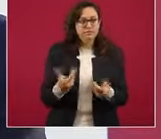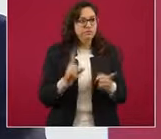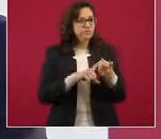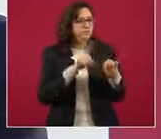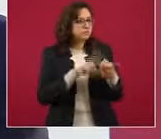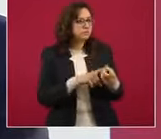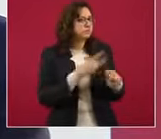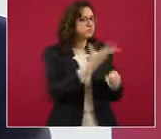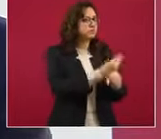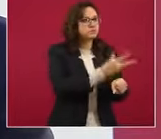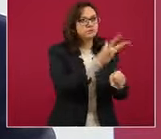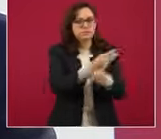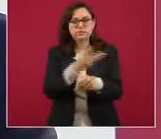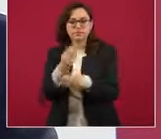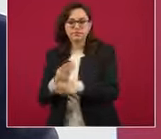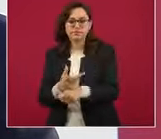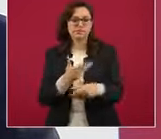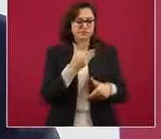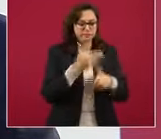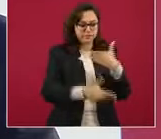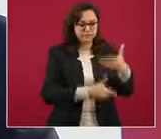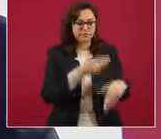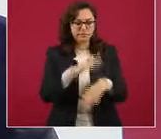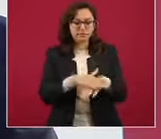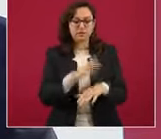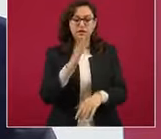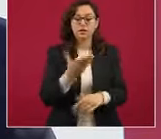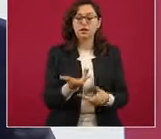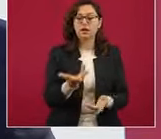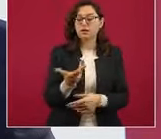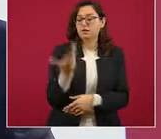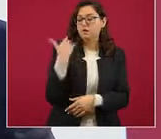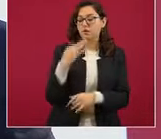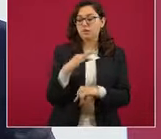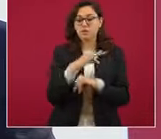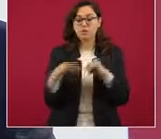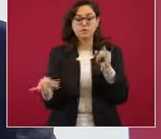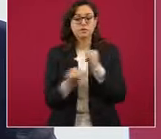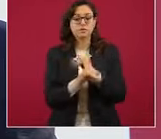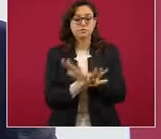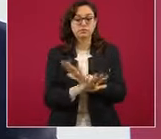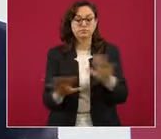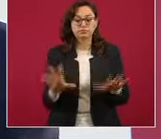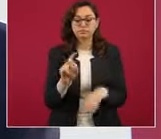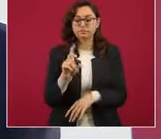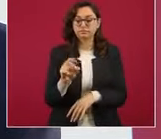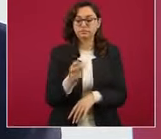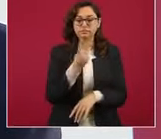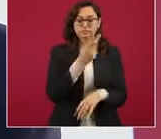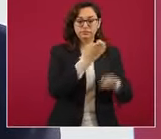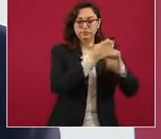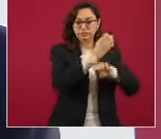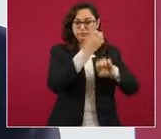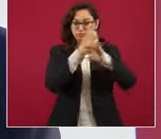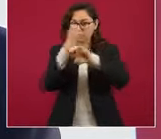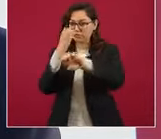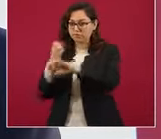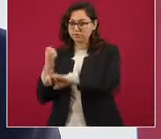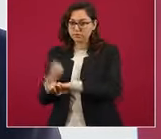requiere. En el informe último de 32 entidades